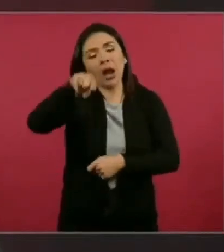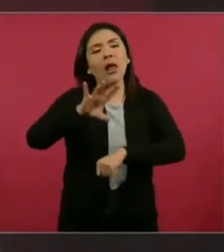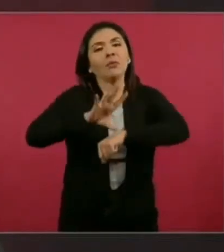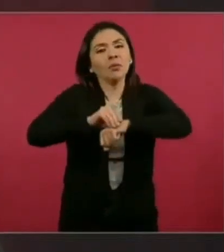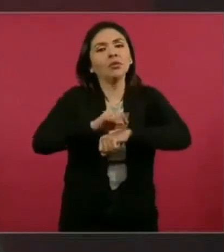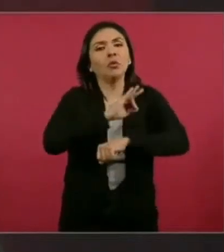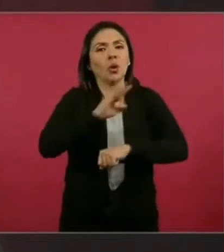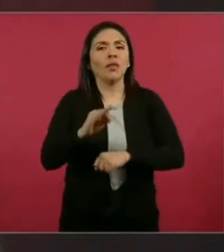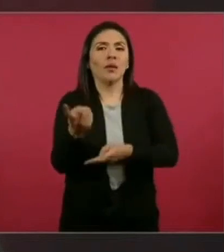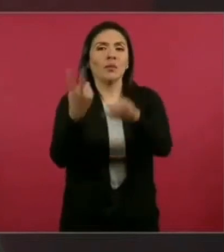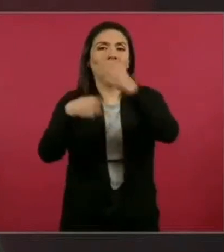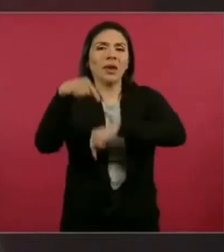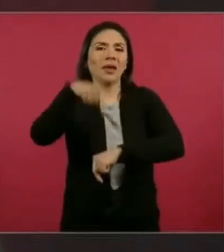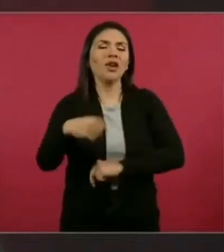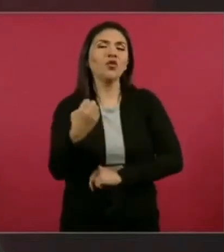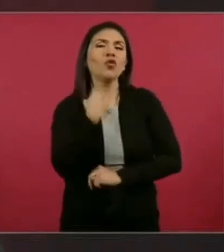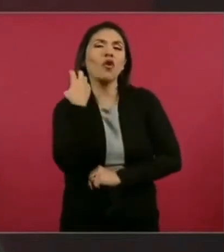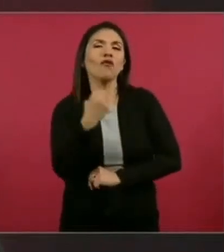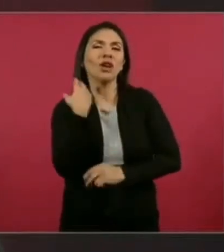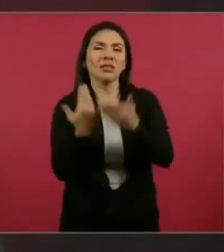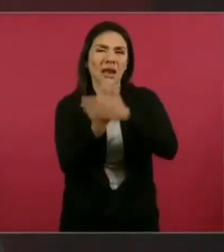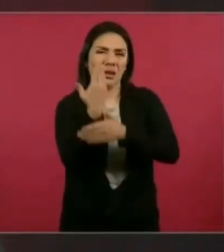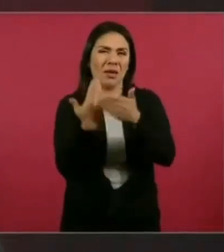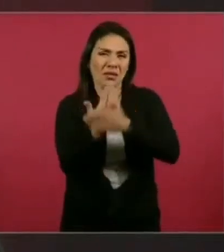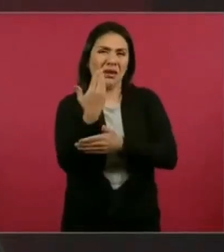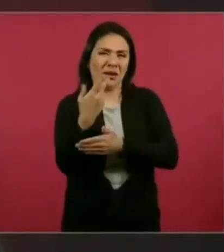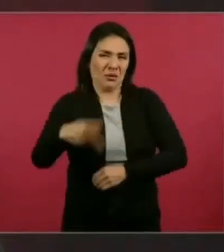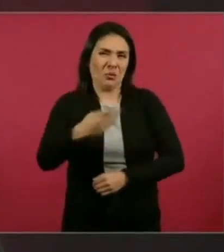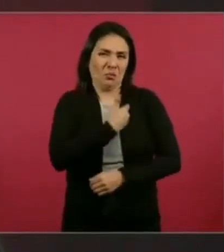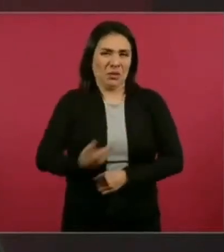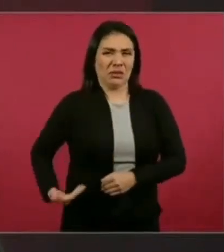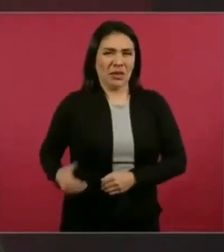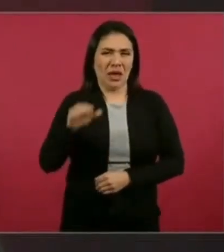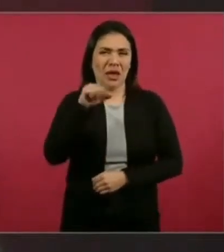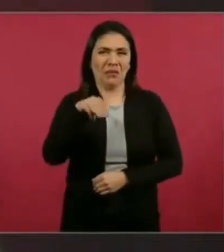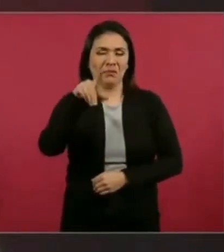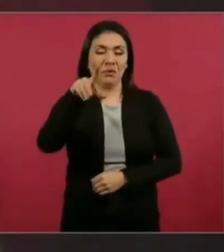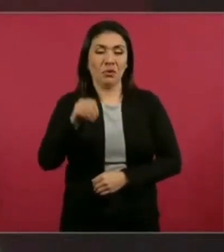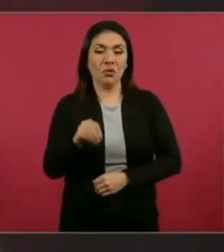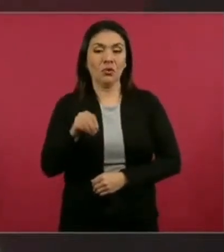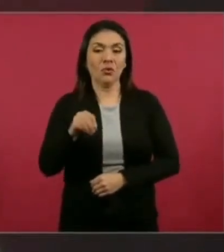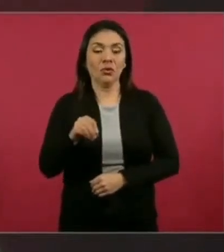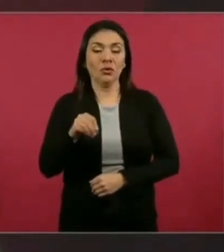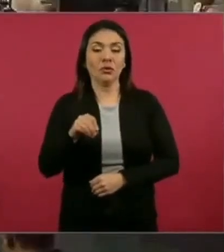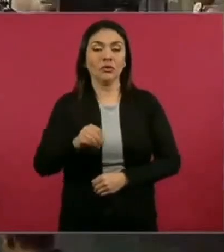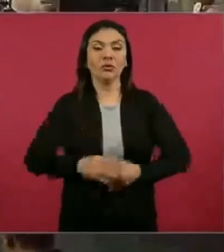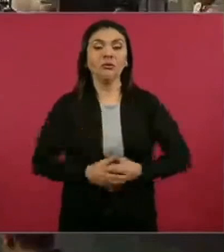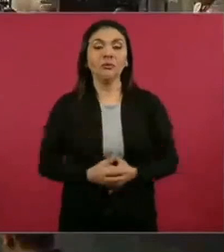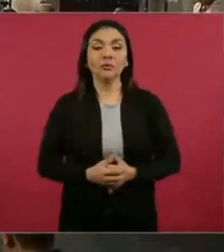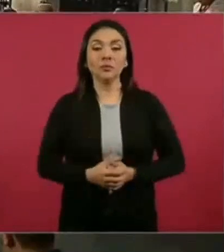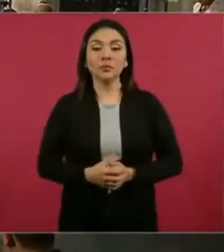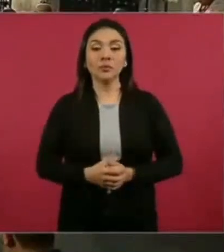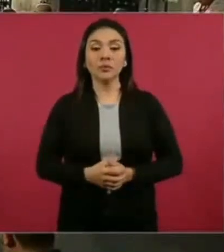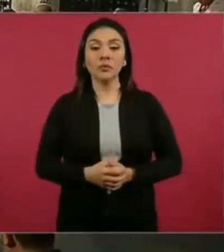para participar en estas conferencias del presidente de la República aquí en Salón